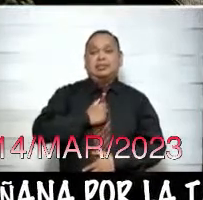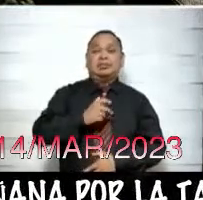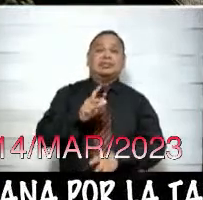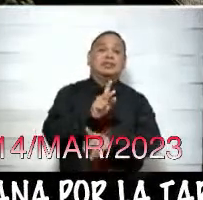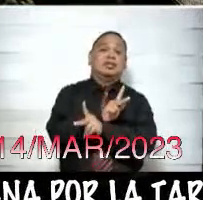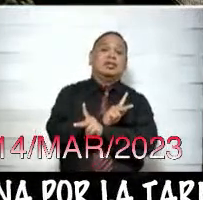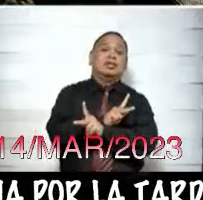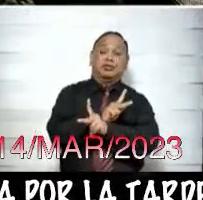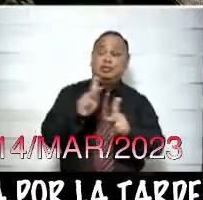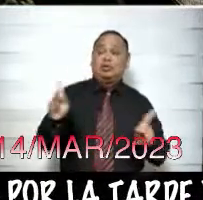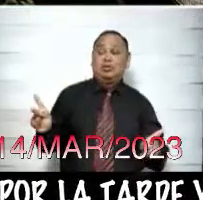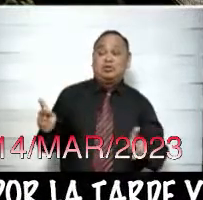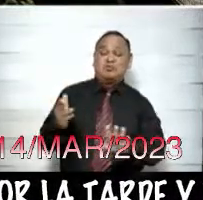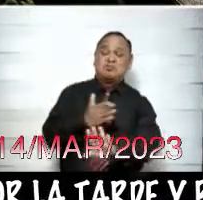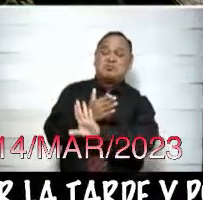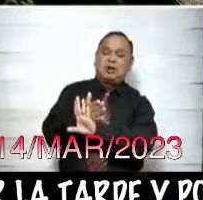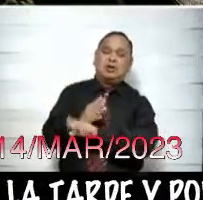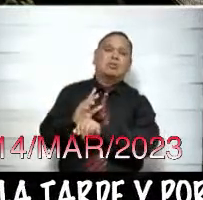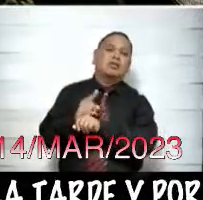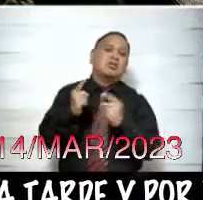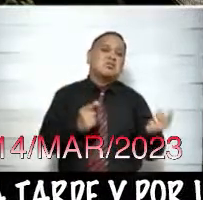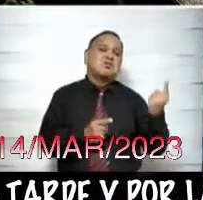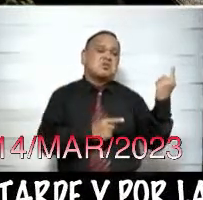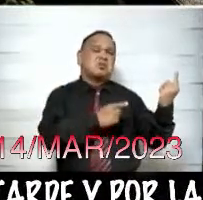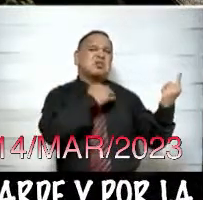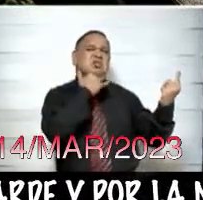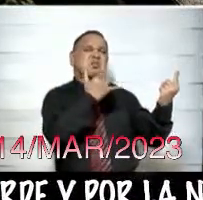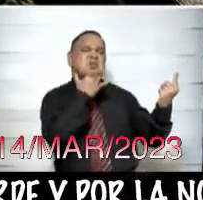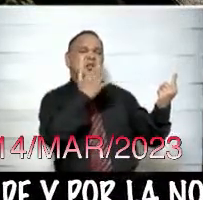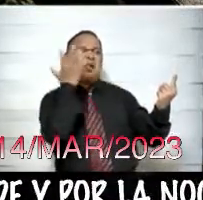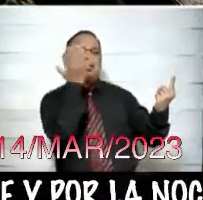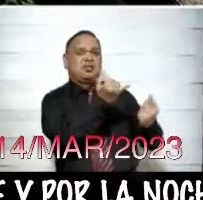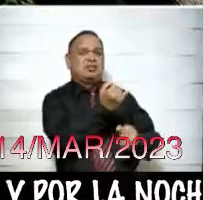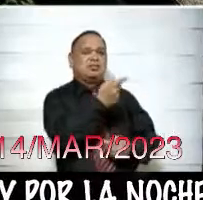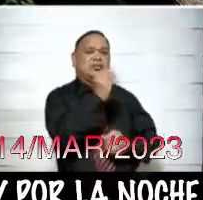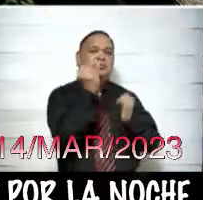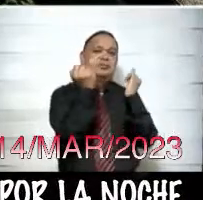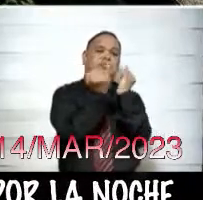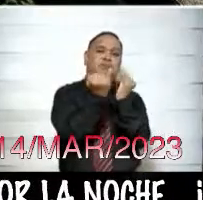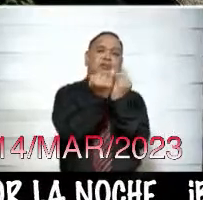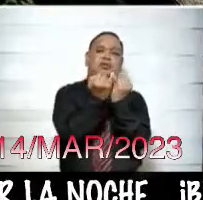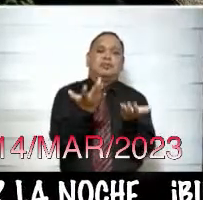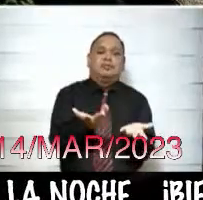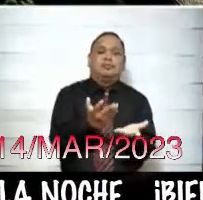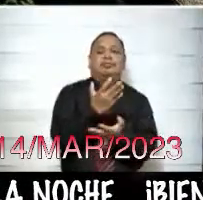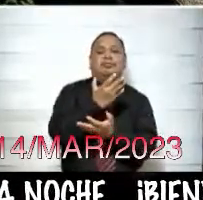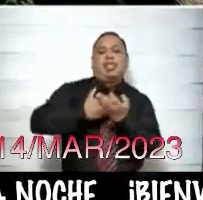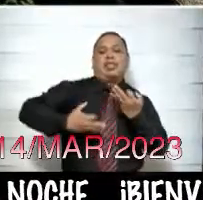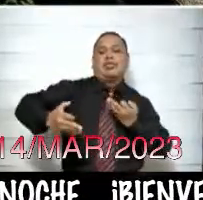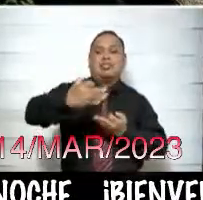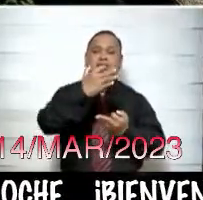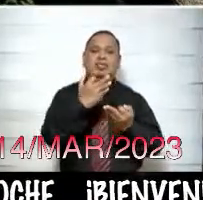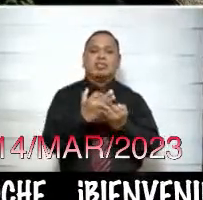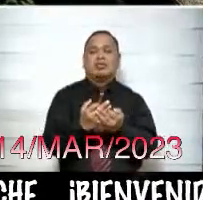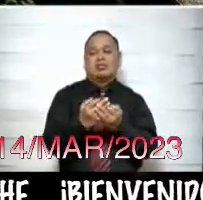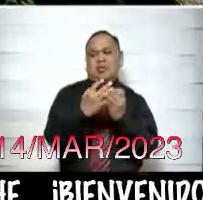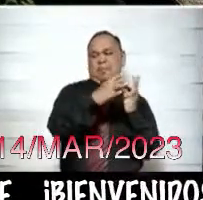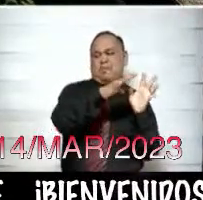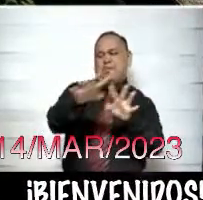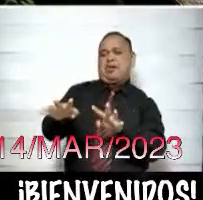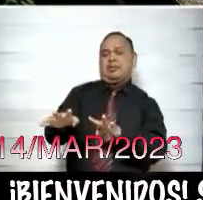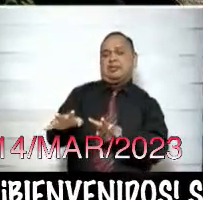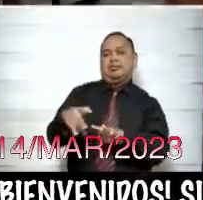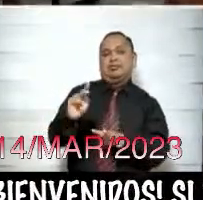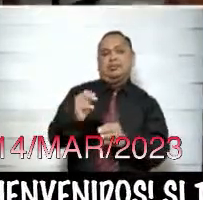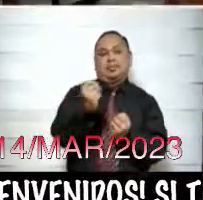y este tipo de juegos sucios que emprenden esos periodistas, pues prácticamente a todo el gremio pareciera que se le ve mal, ¿no? Mira, son